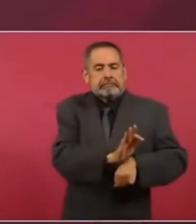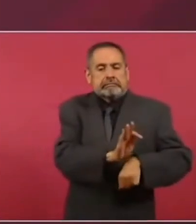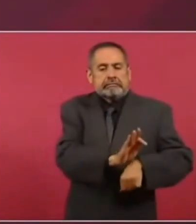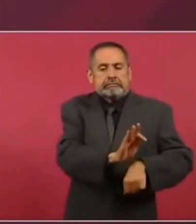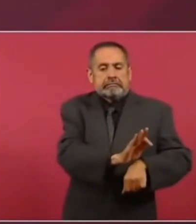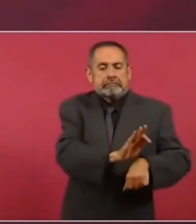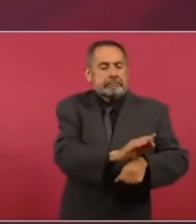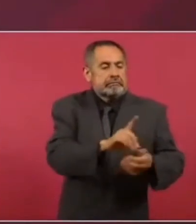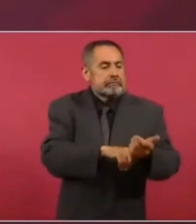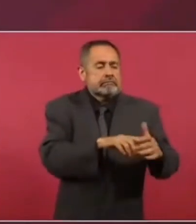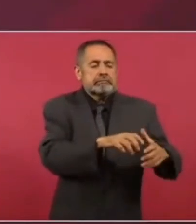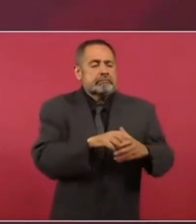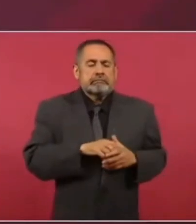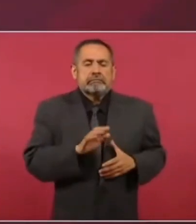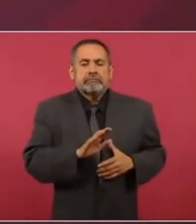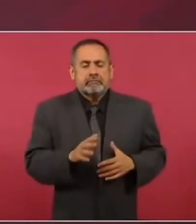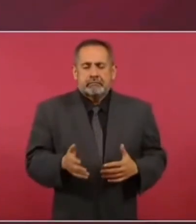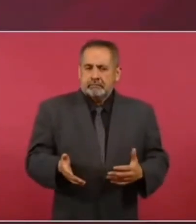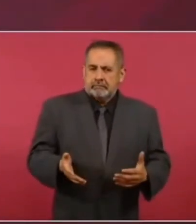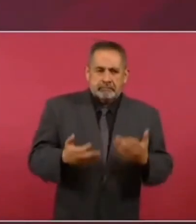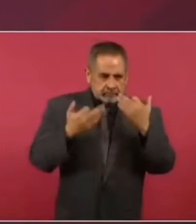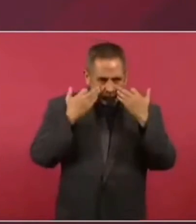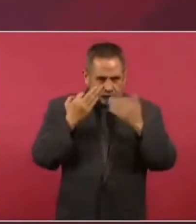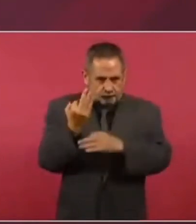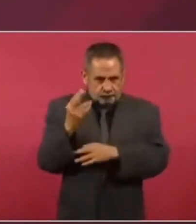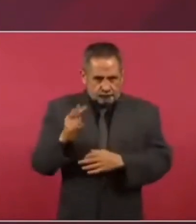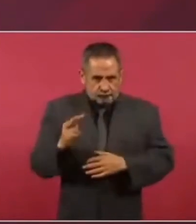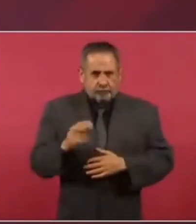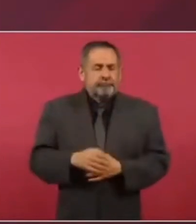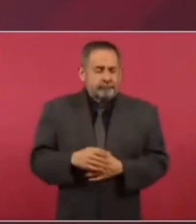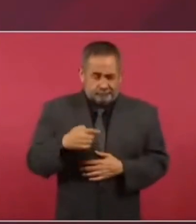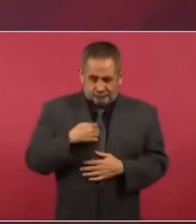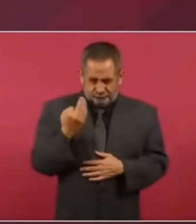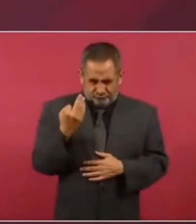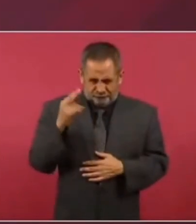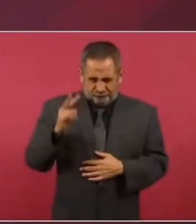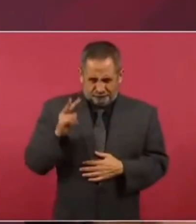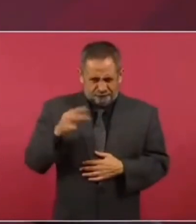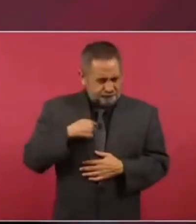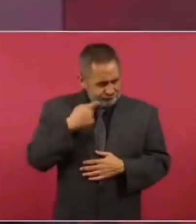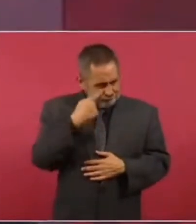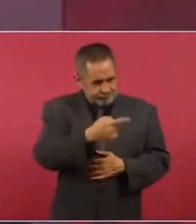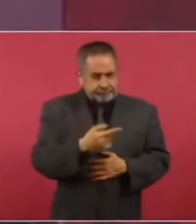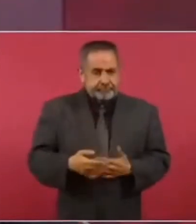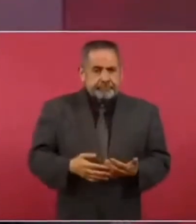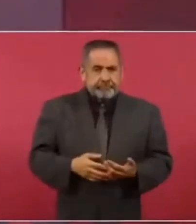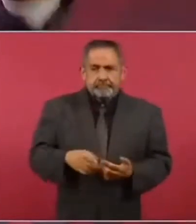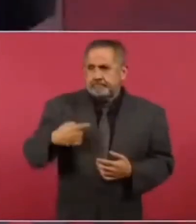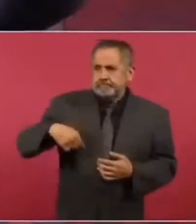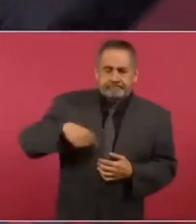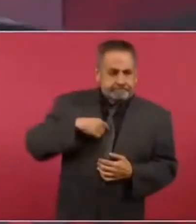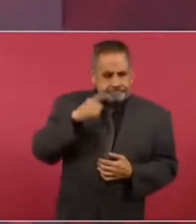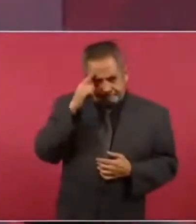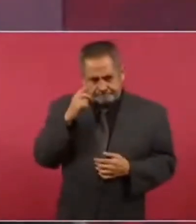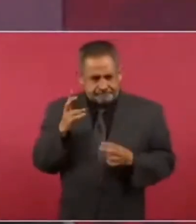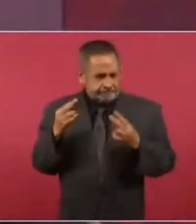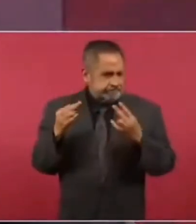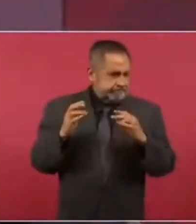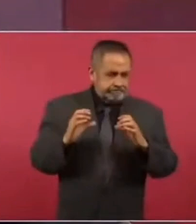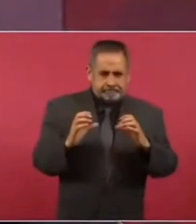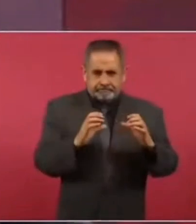a los implicados. Lo que me consta es que hay que estar a las vivas